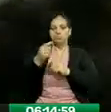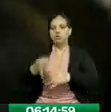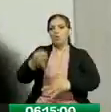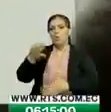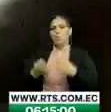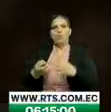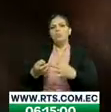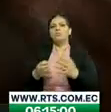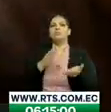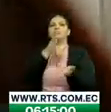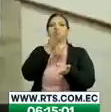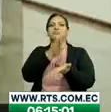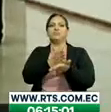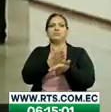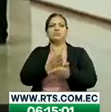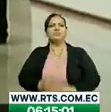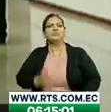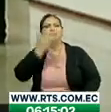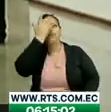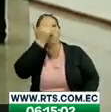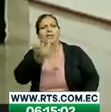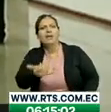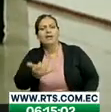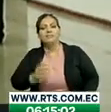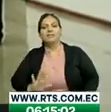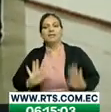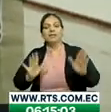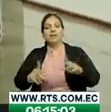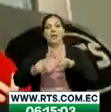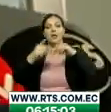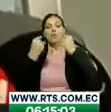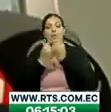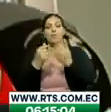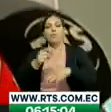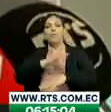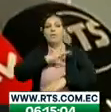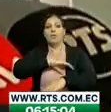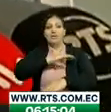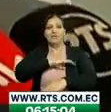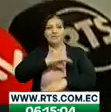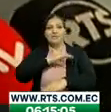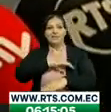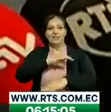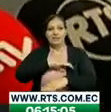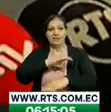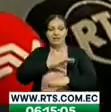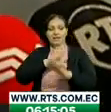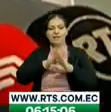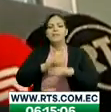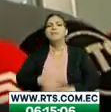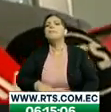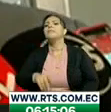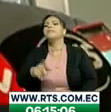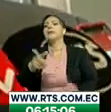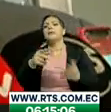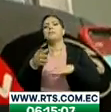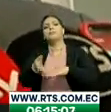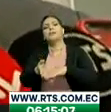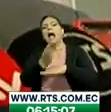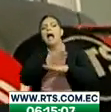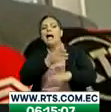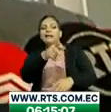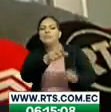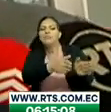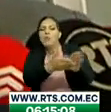criminalística no asistieron al llamado del juez. Existe dentro de esos peritajes el informe ocular técnico, que es